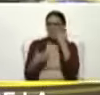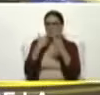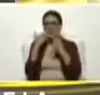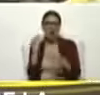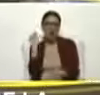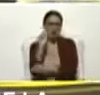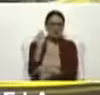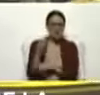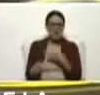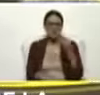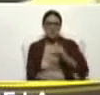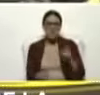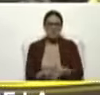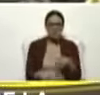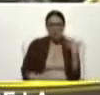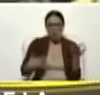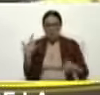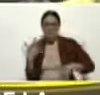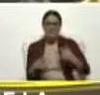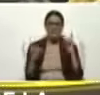las demonias siempre son alzados.